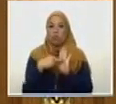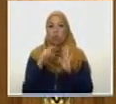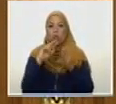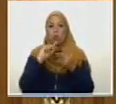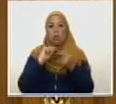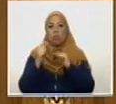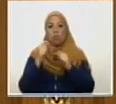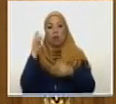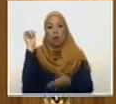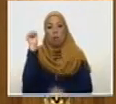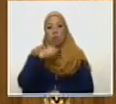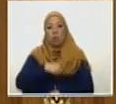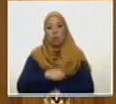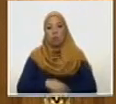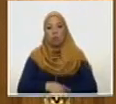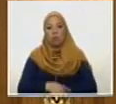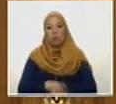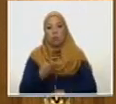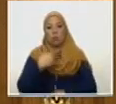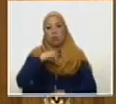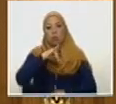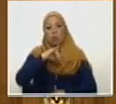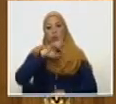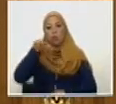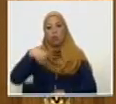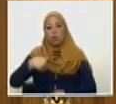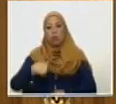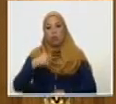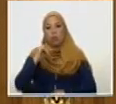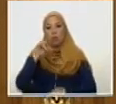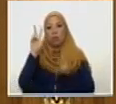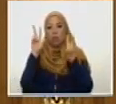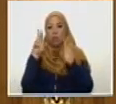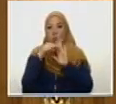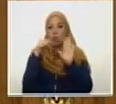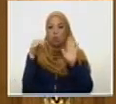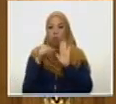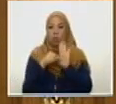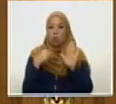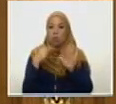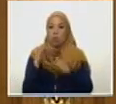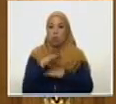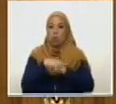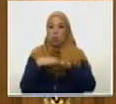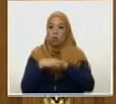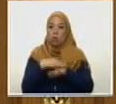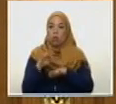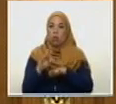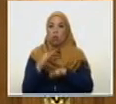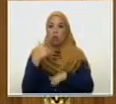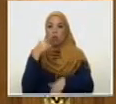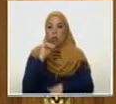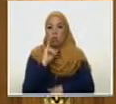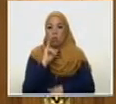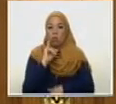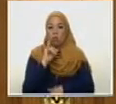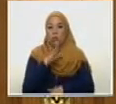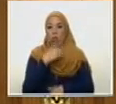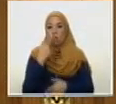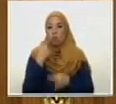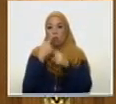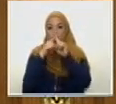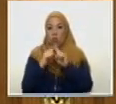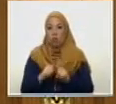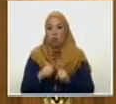trámites para su aprobación, de conformidad con lo establecido en la normativa que rige el funcionamiento del ente emisor. El presupuesto